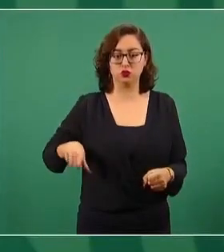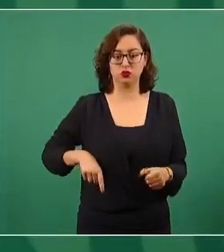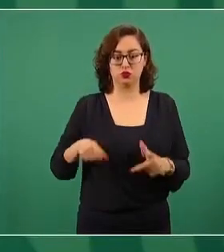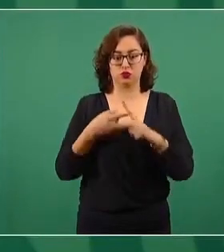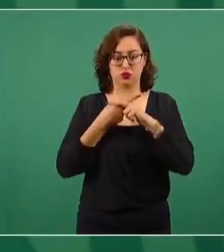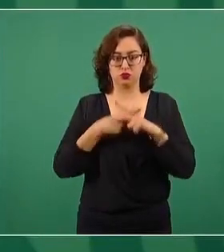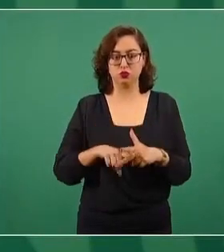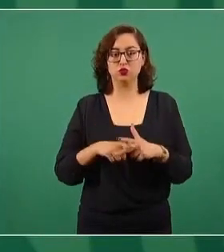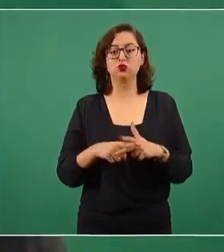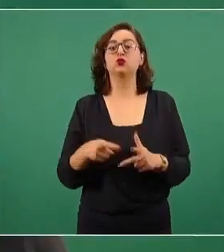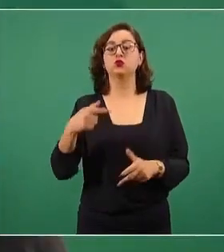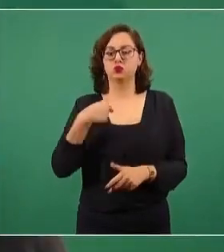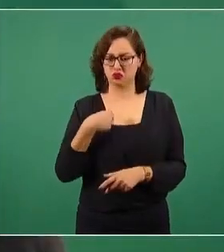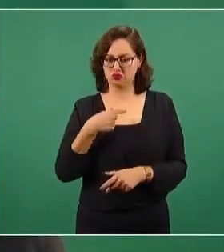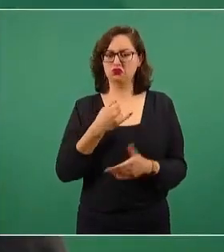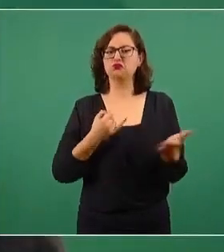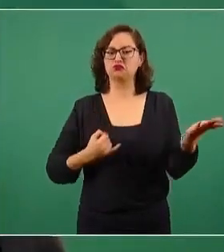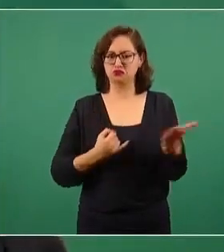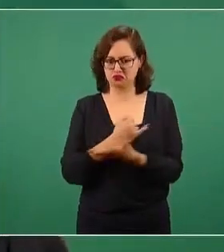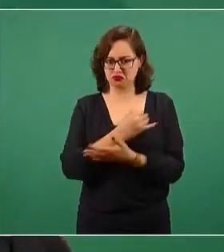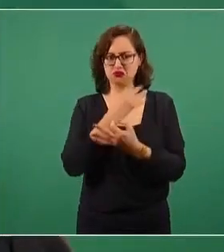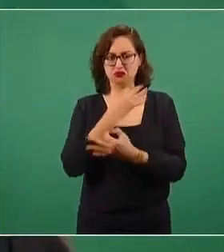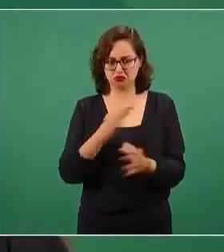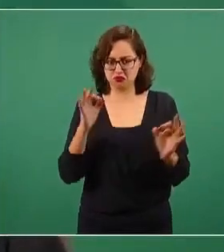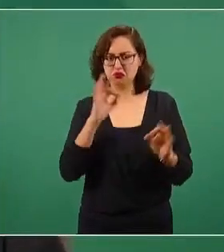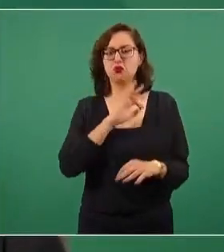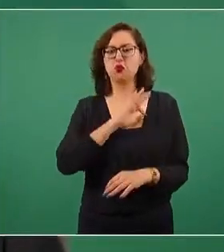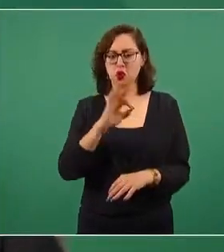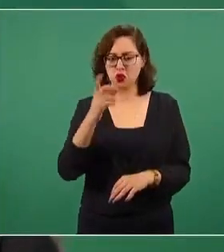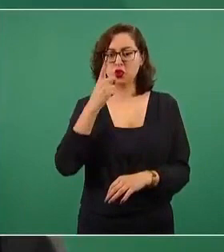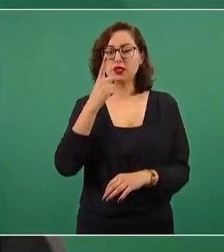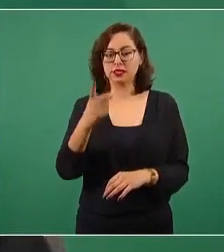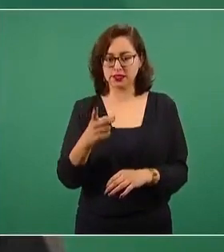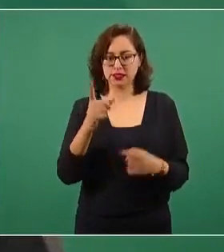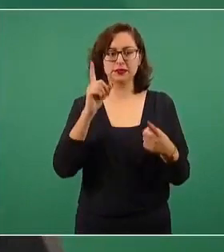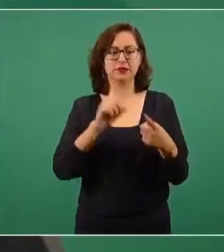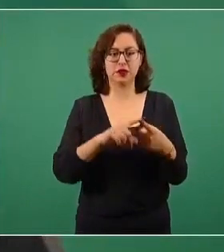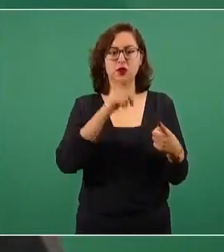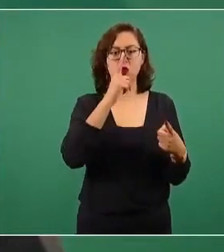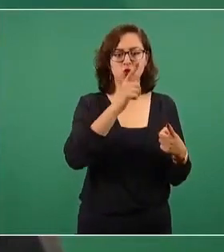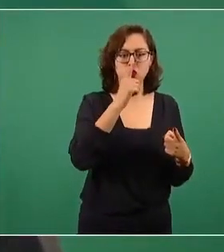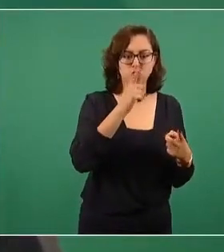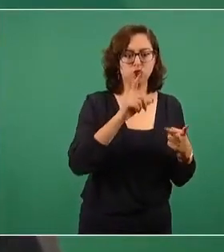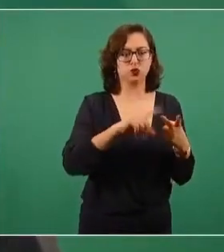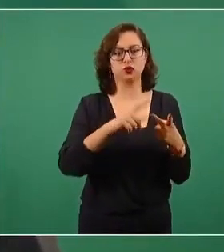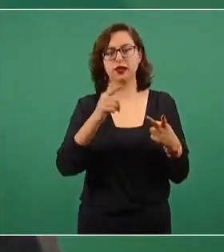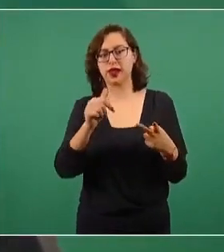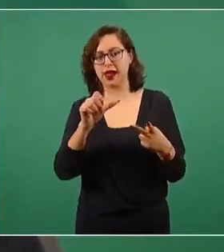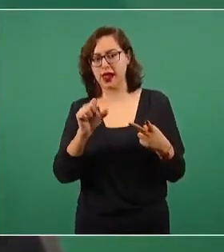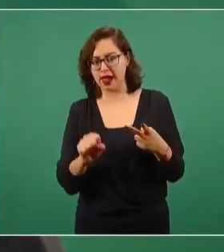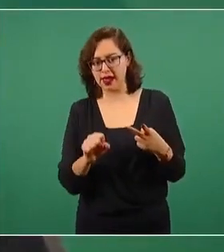así categórico. Lo mismo puedo decir para el caso de las gasolinas.